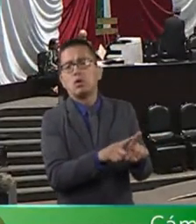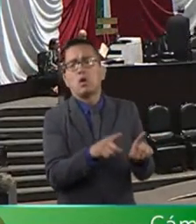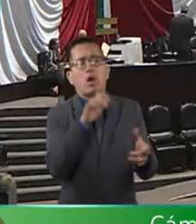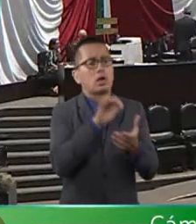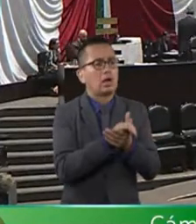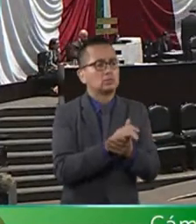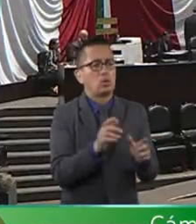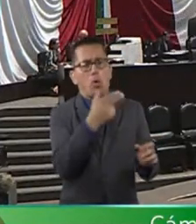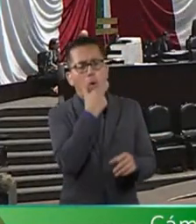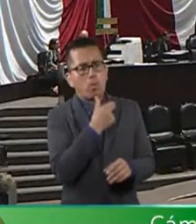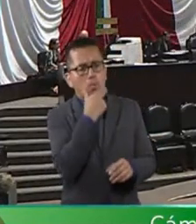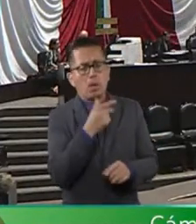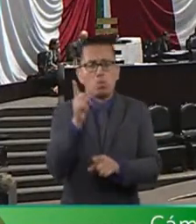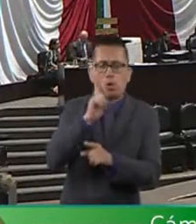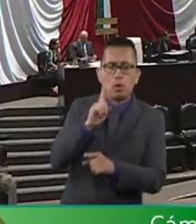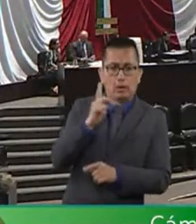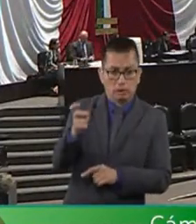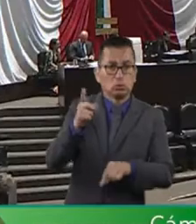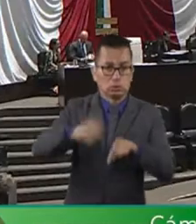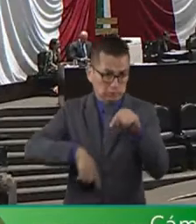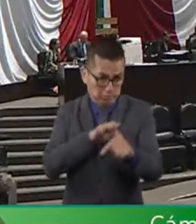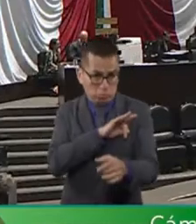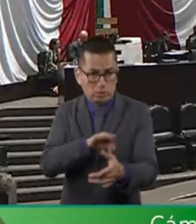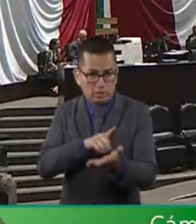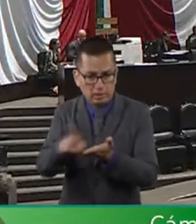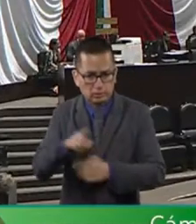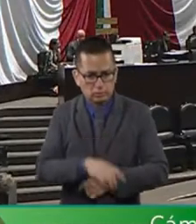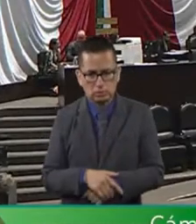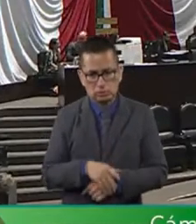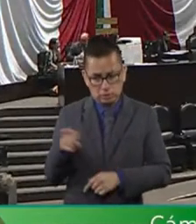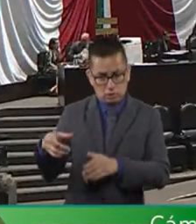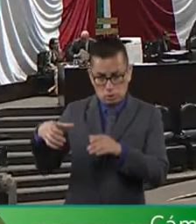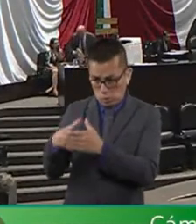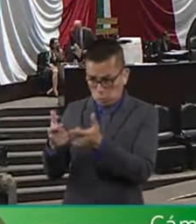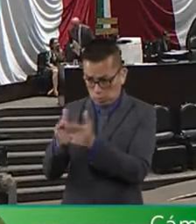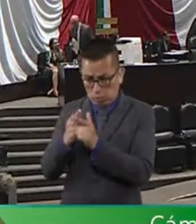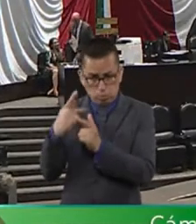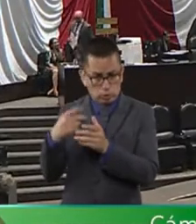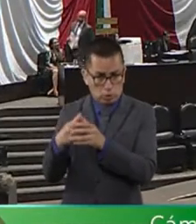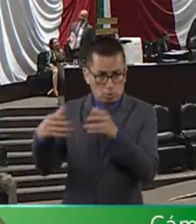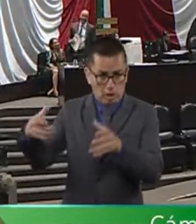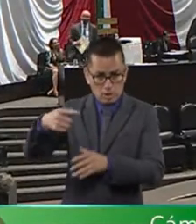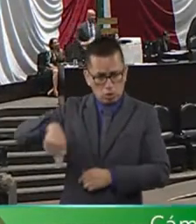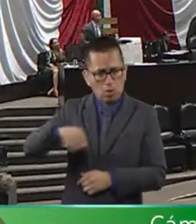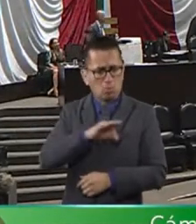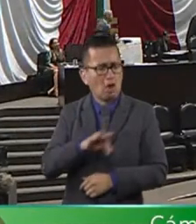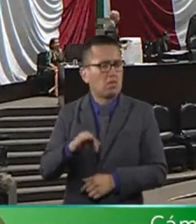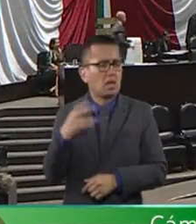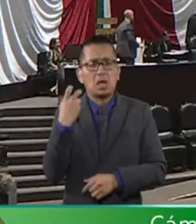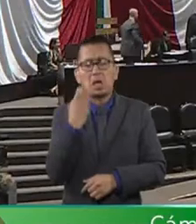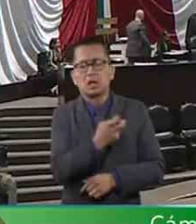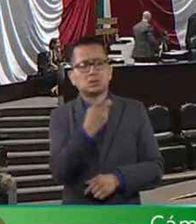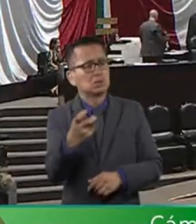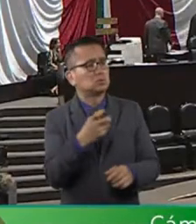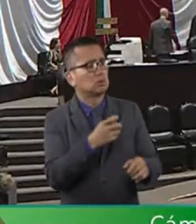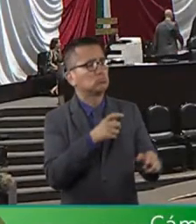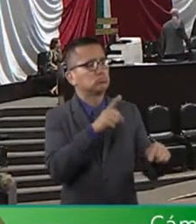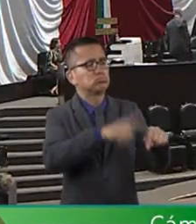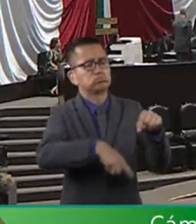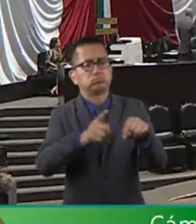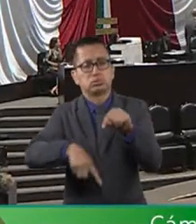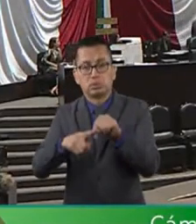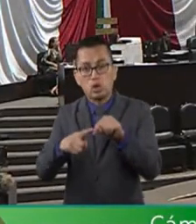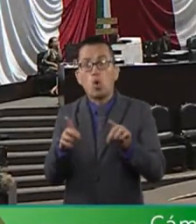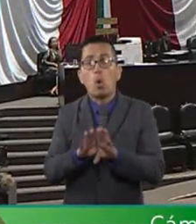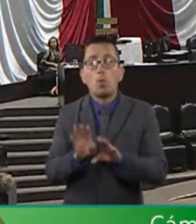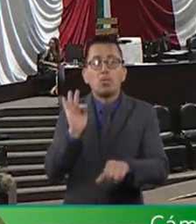las infancias. Cuando una mayoría quiera venir a violar esos derechos y plasmarlo en la Constitución, no habrá quien defienda al Estado